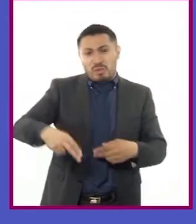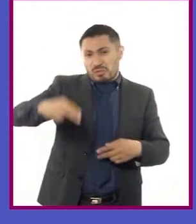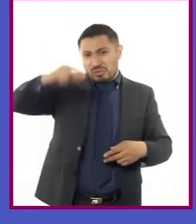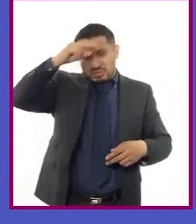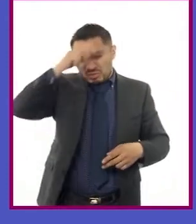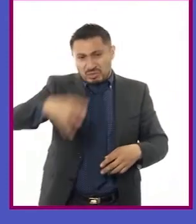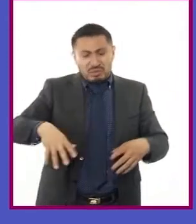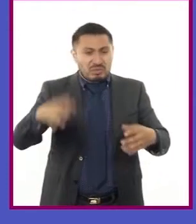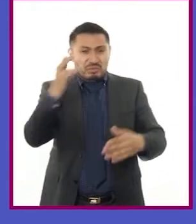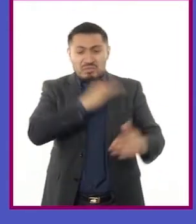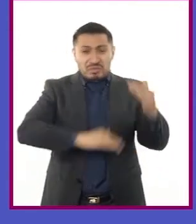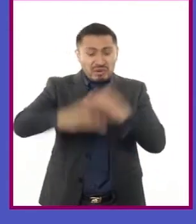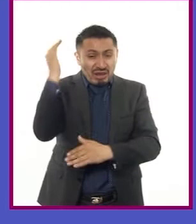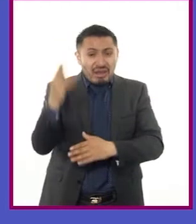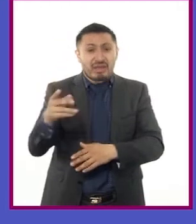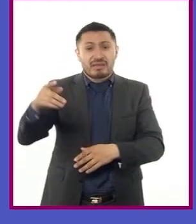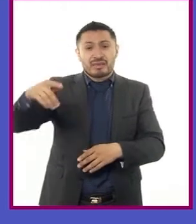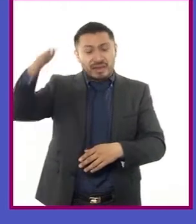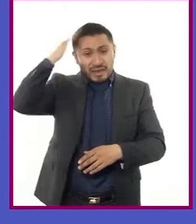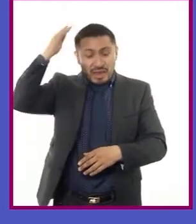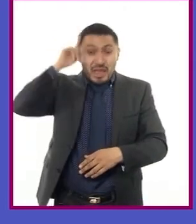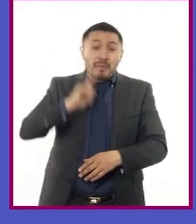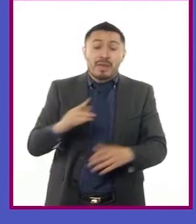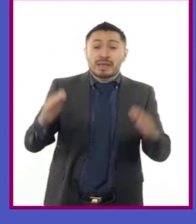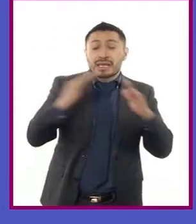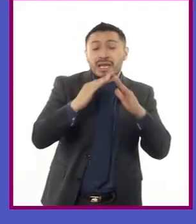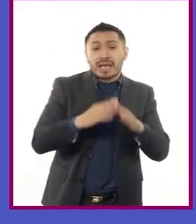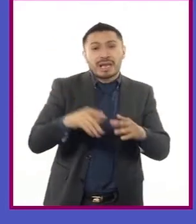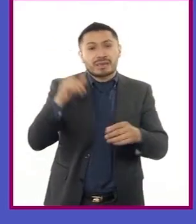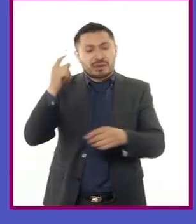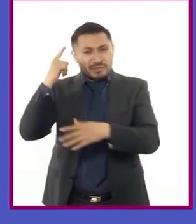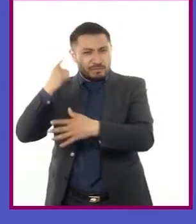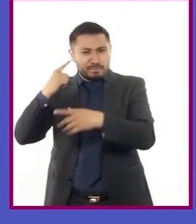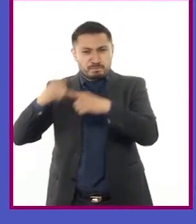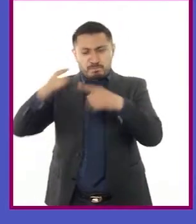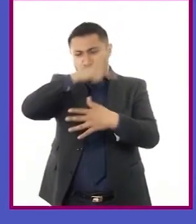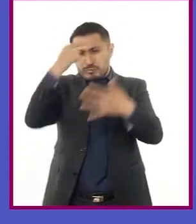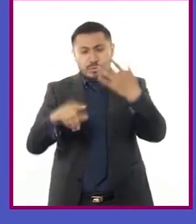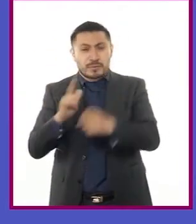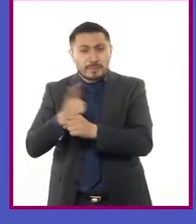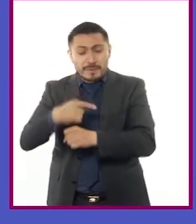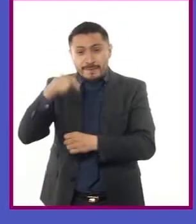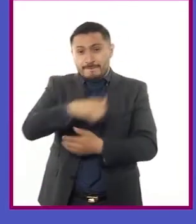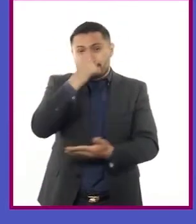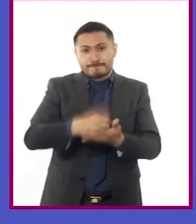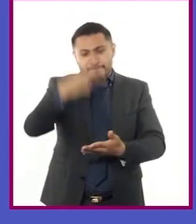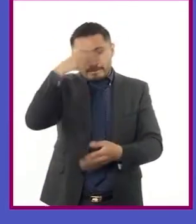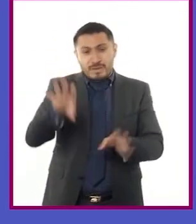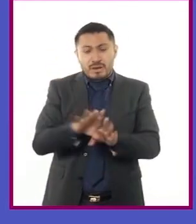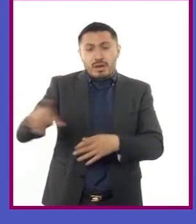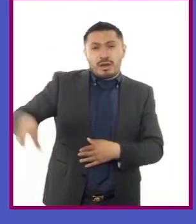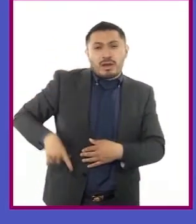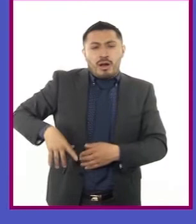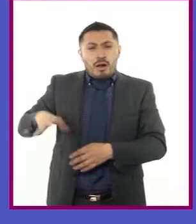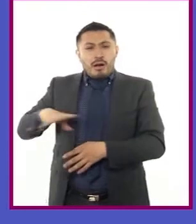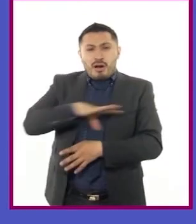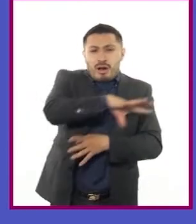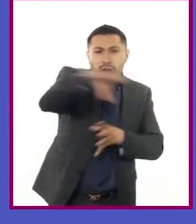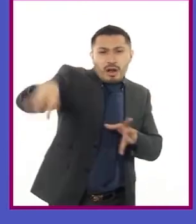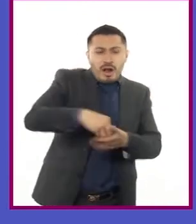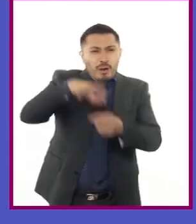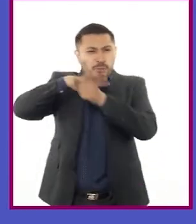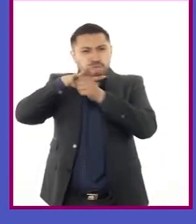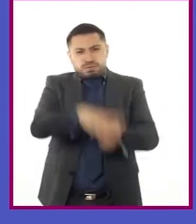de casa y profesionistas en la Ciudad de México, y que fue reprimido violentamente por el gobierno